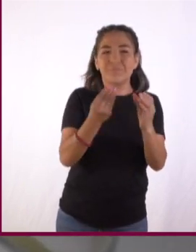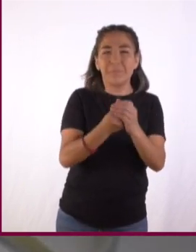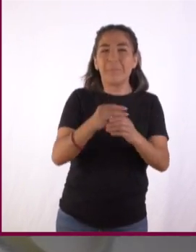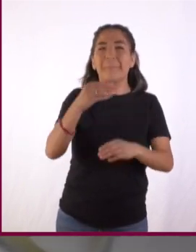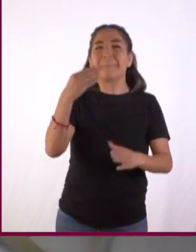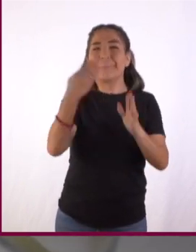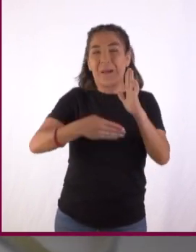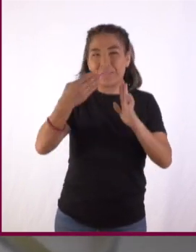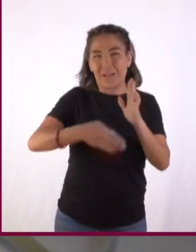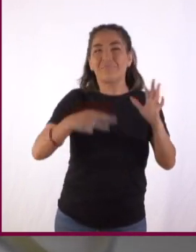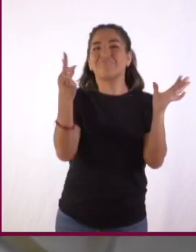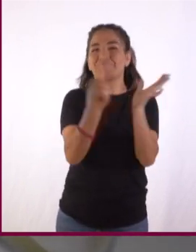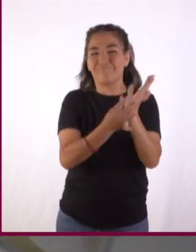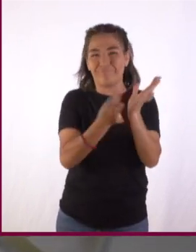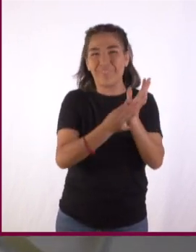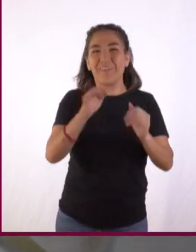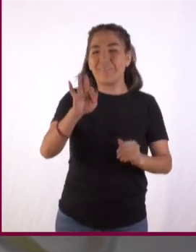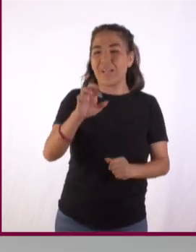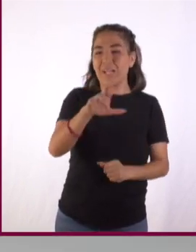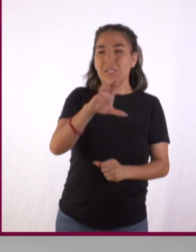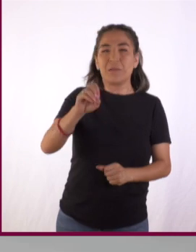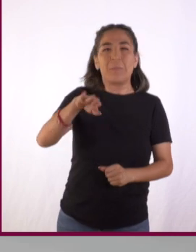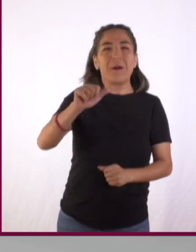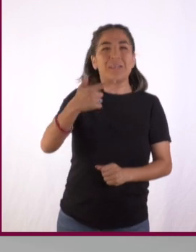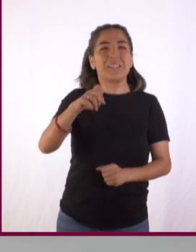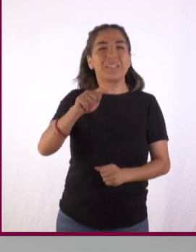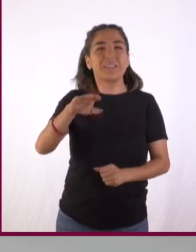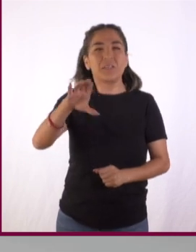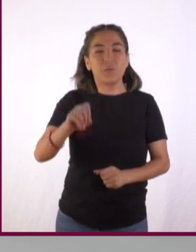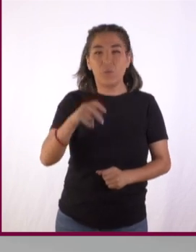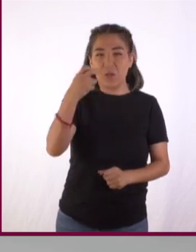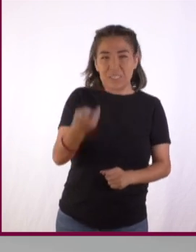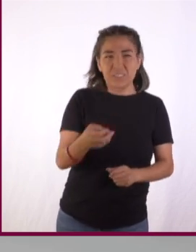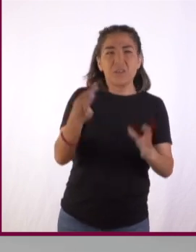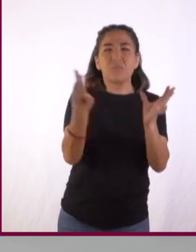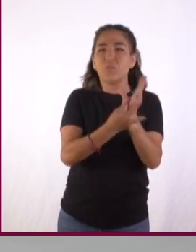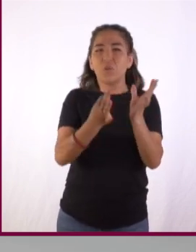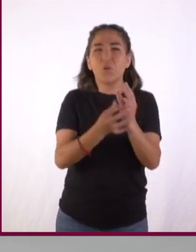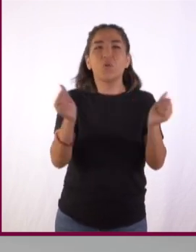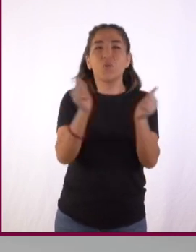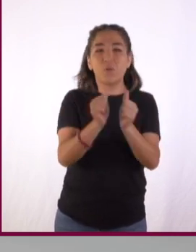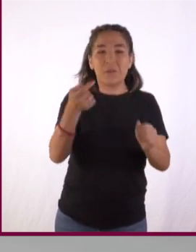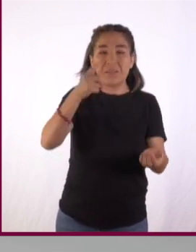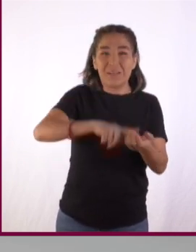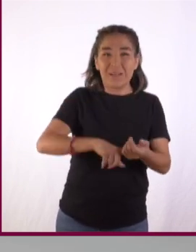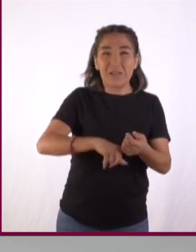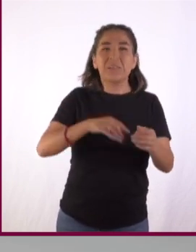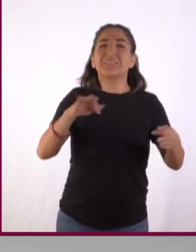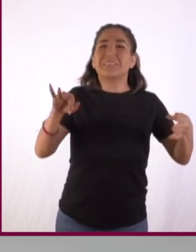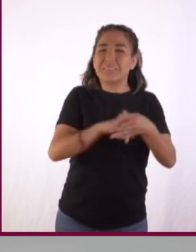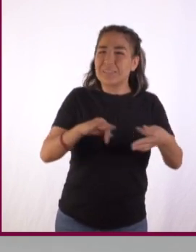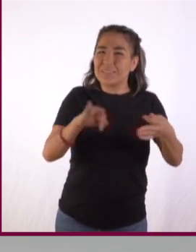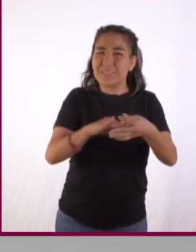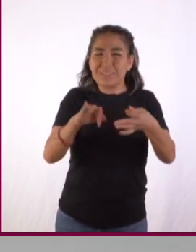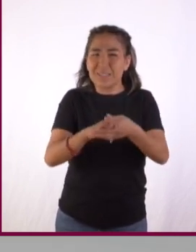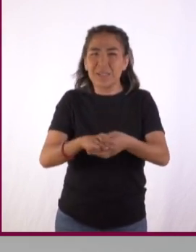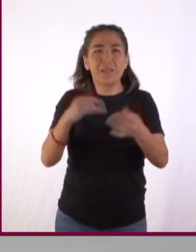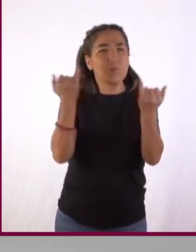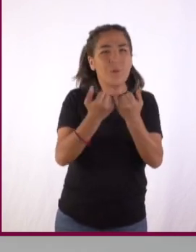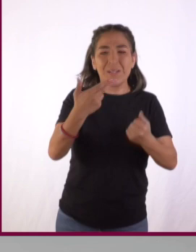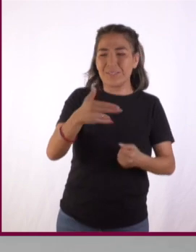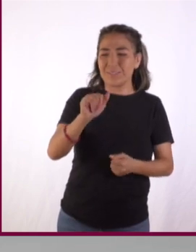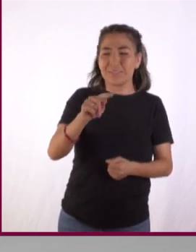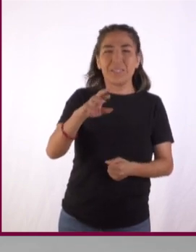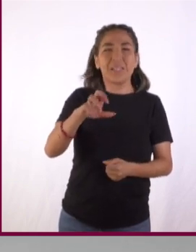magnética, que son los materiales ferromagnéticos. Y si estos materiales se someten a ciclos continuos de histéresis